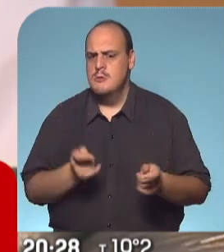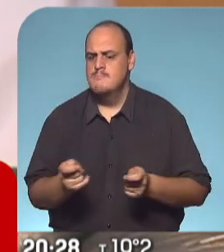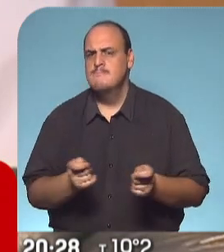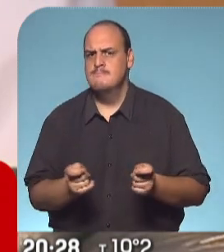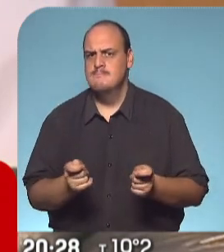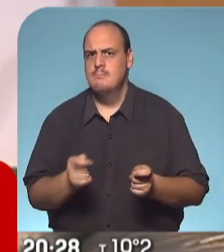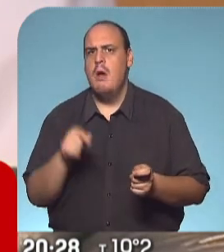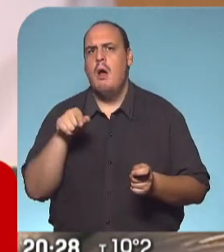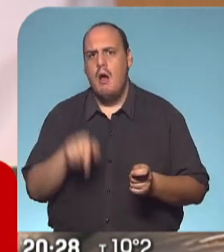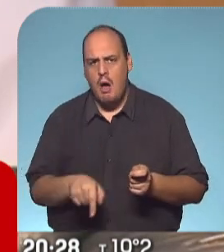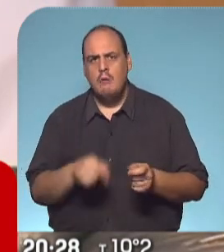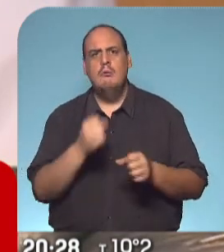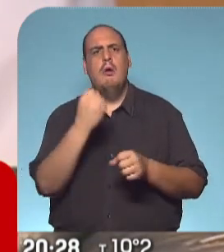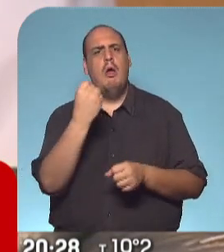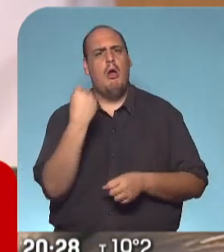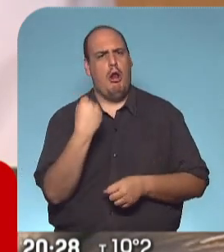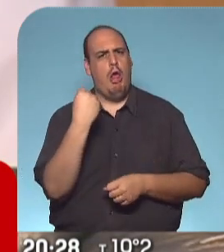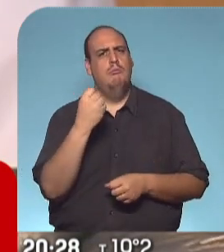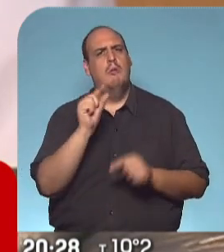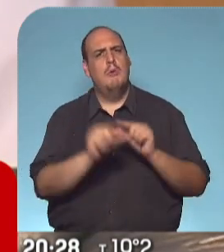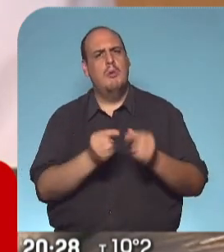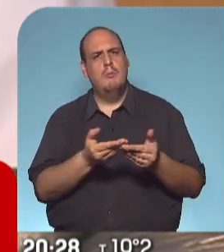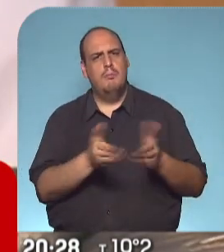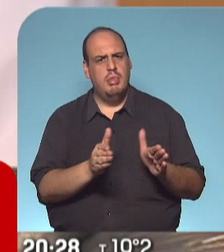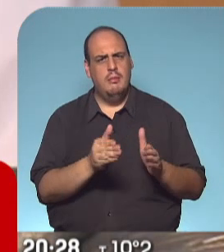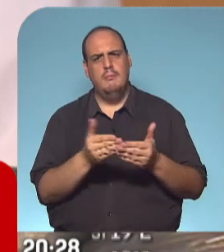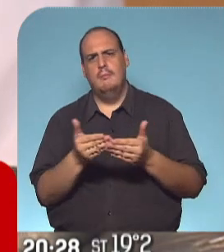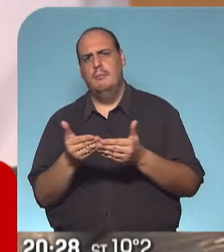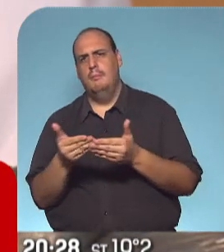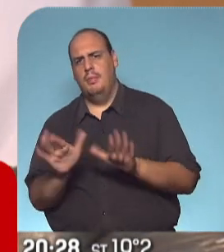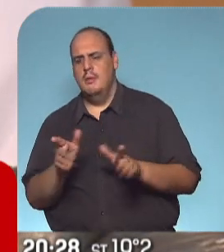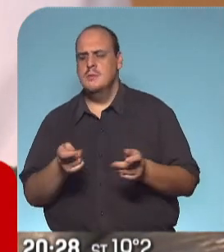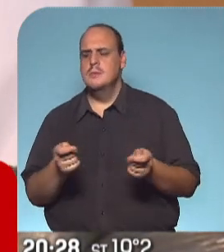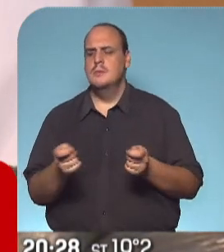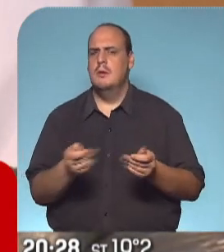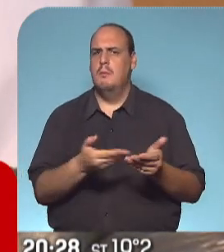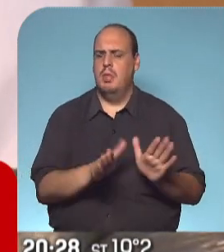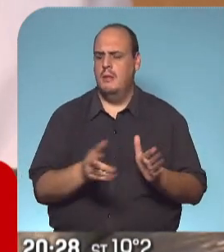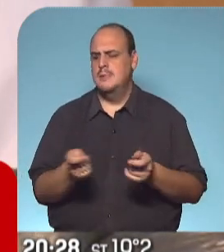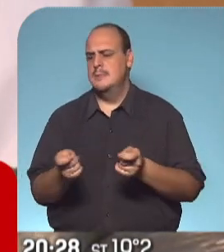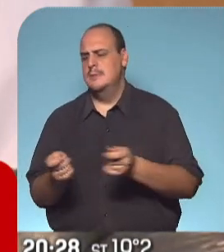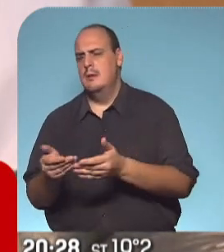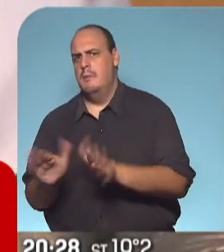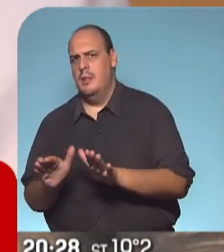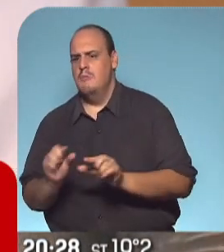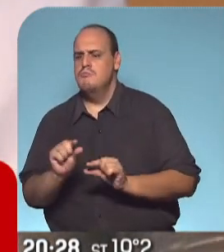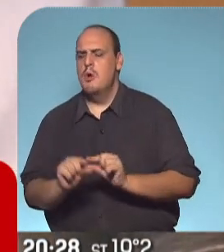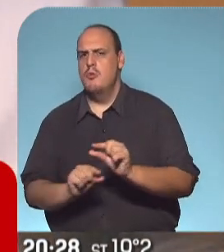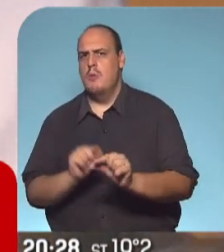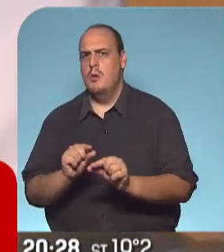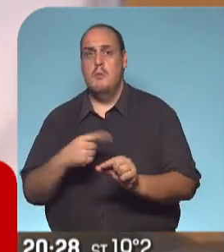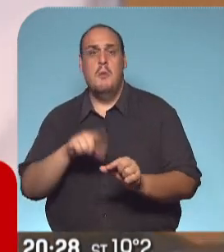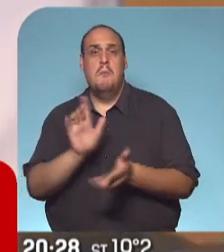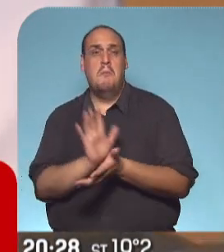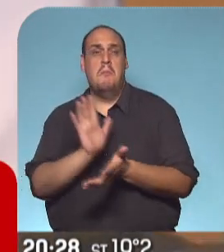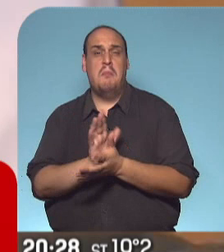va abriendo de a poco la actividad económica, pero se abre siguiendo pasos cortos, porque es como estar en una situación de oscuridad y en